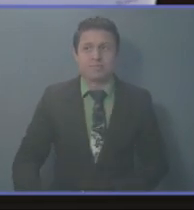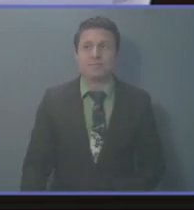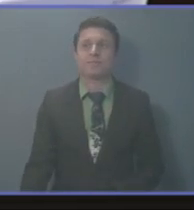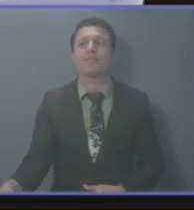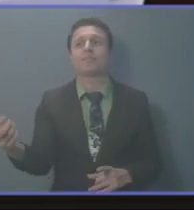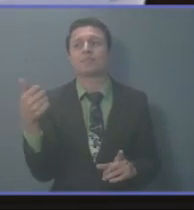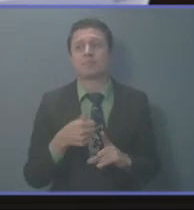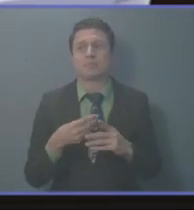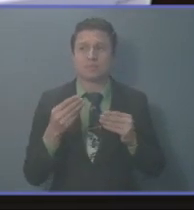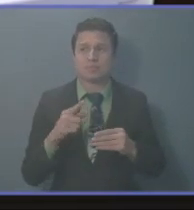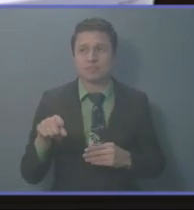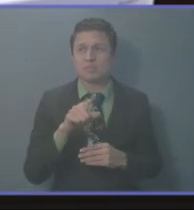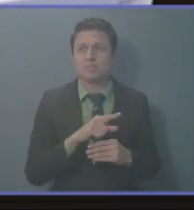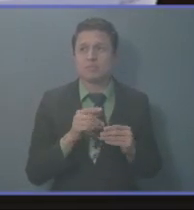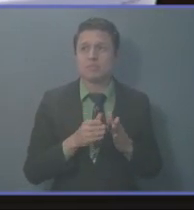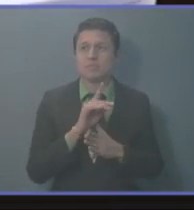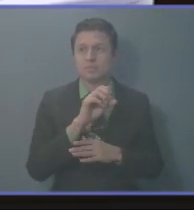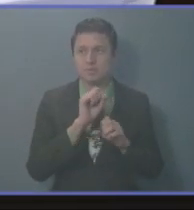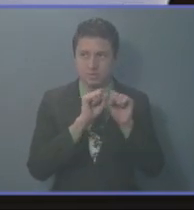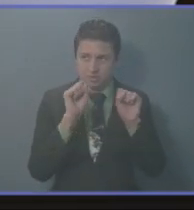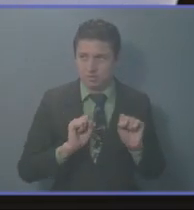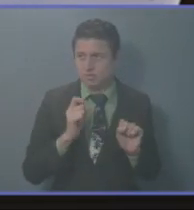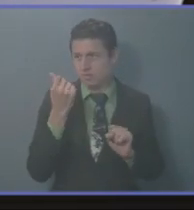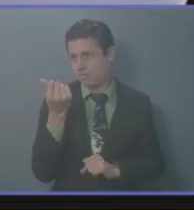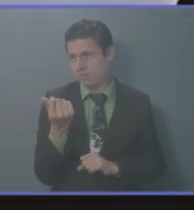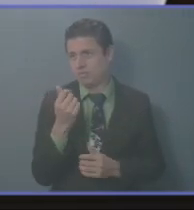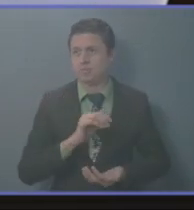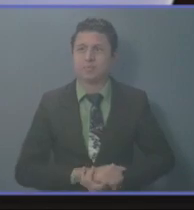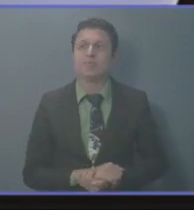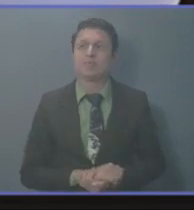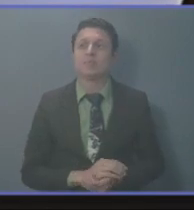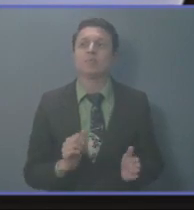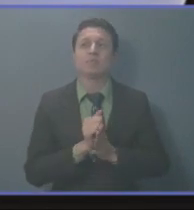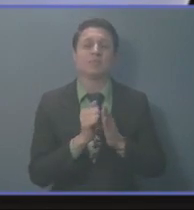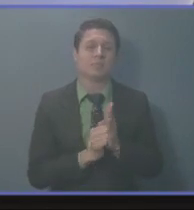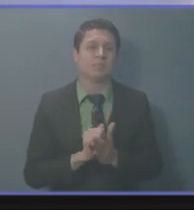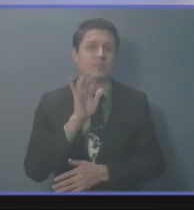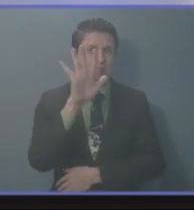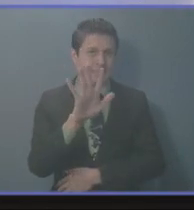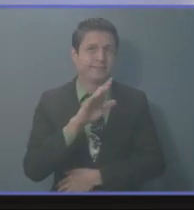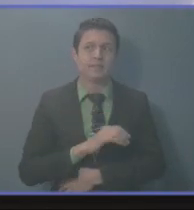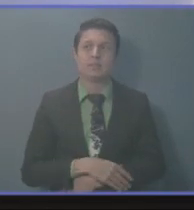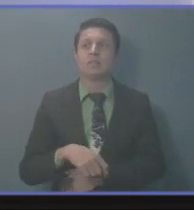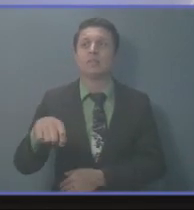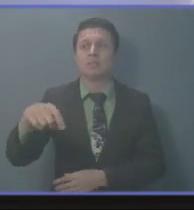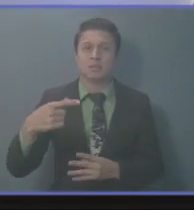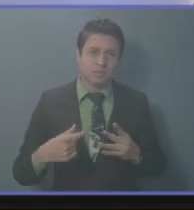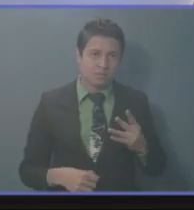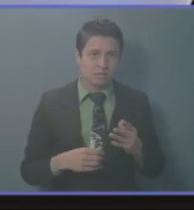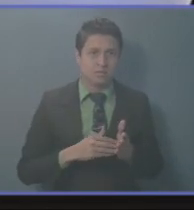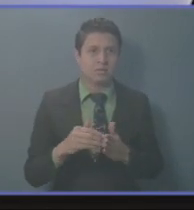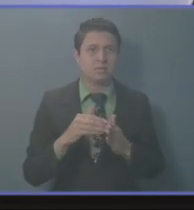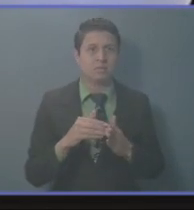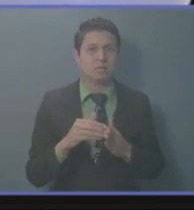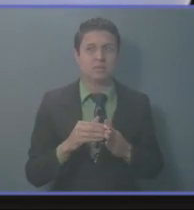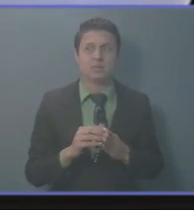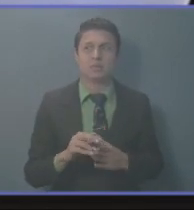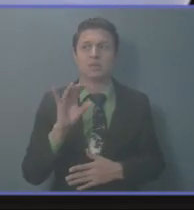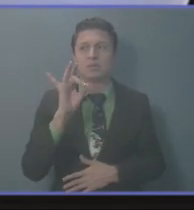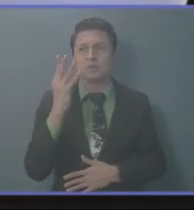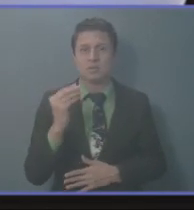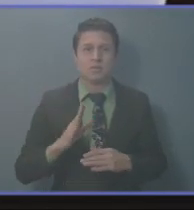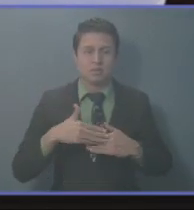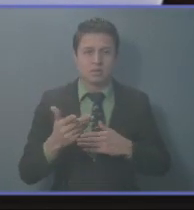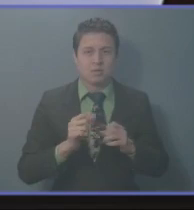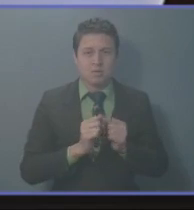le confieren a la Superintendencia del Sistema Financiero. Artículo 5. El presente decreto entrará en vigencia 8